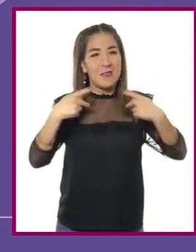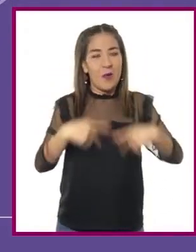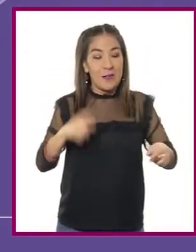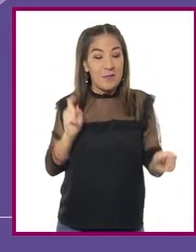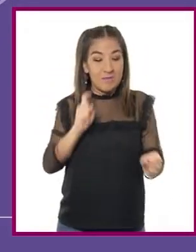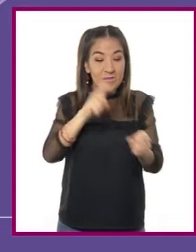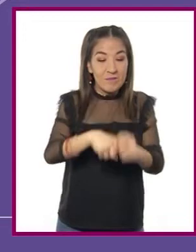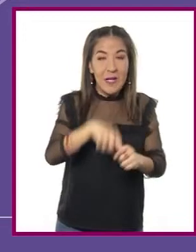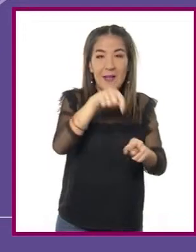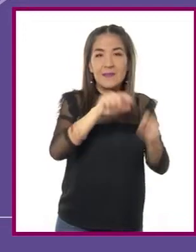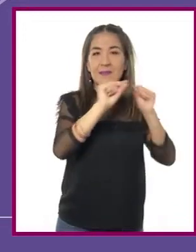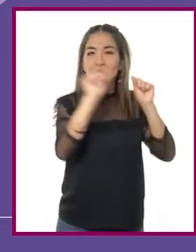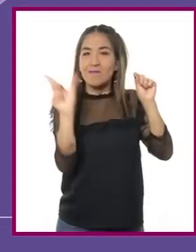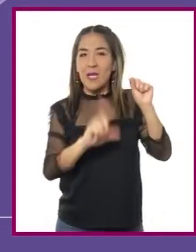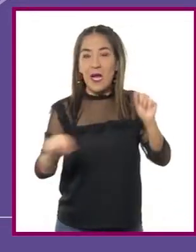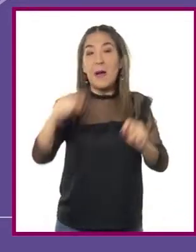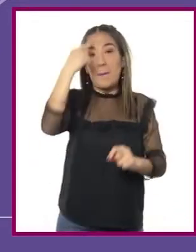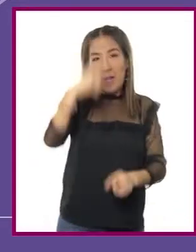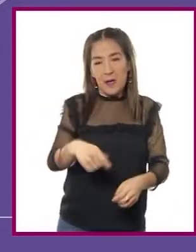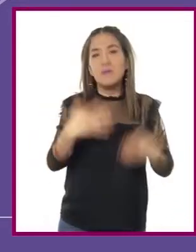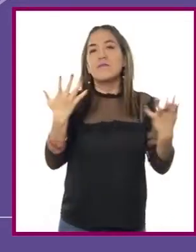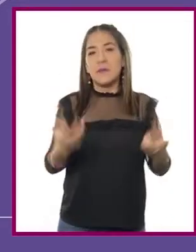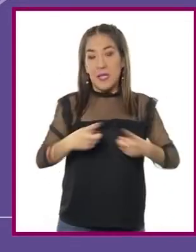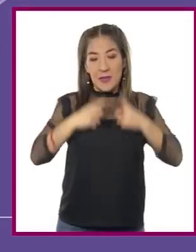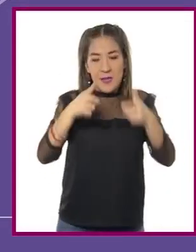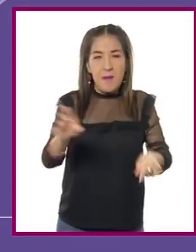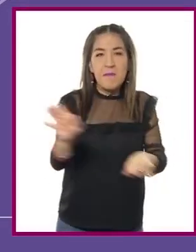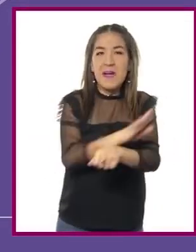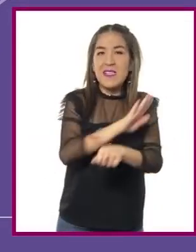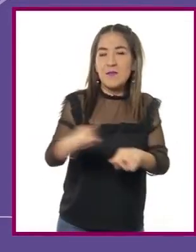deben destinarse para el beneficio colectivo.